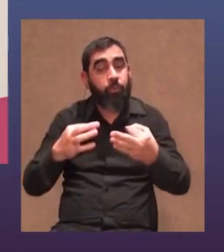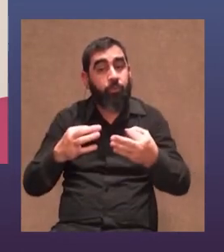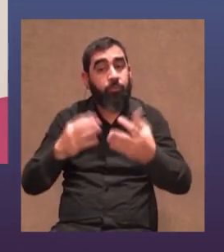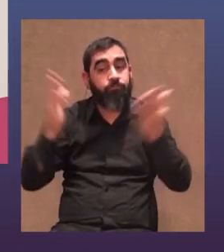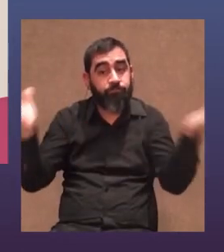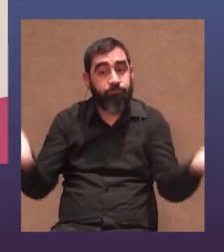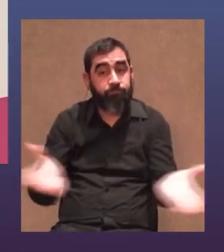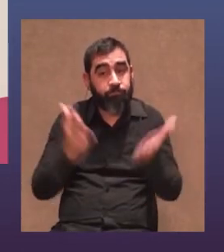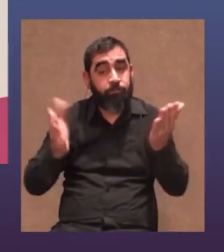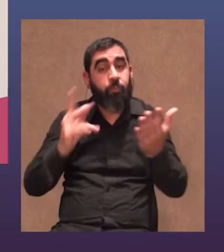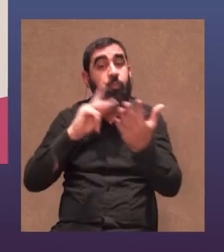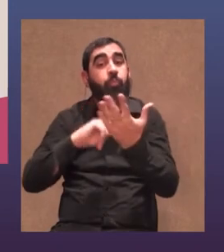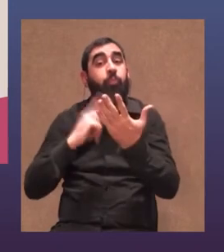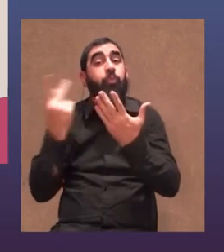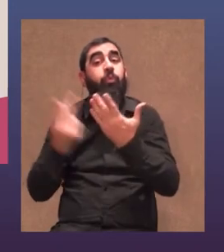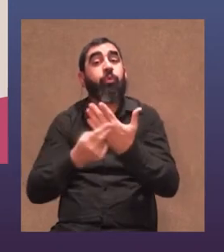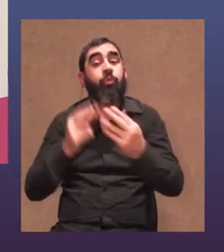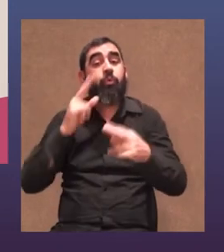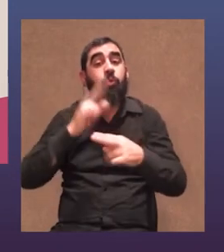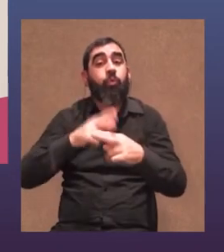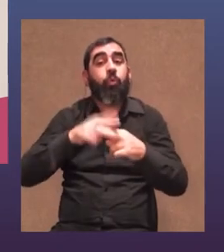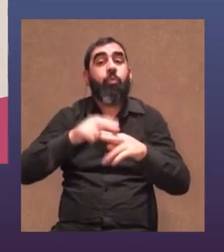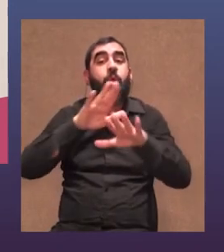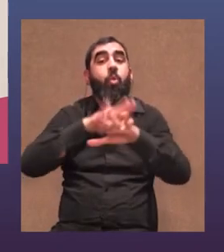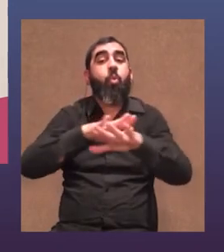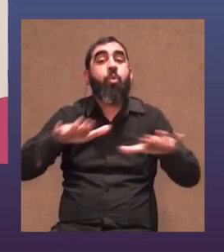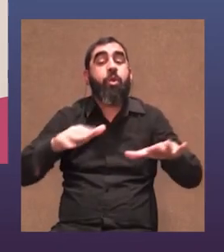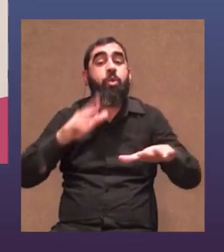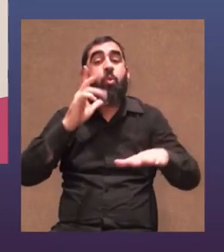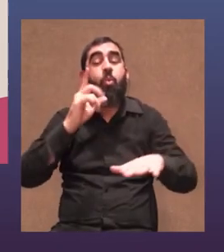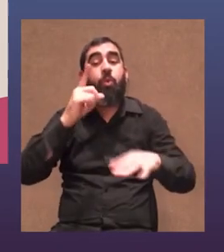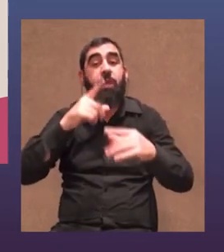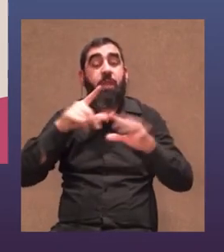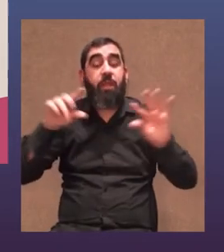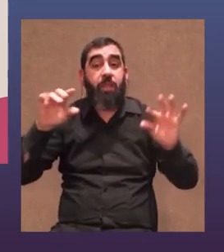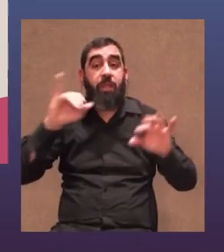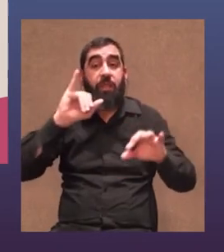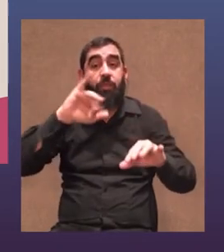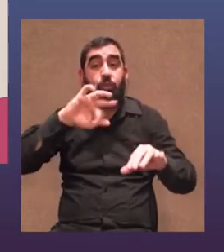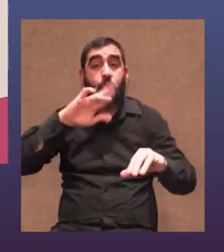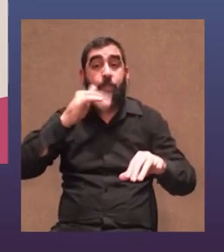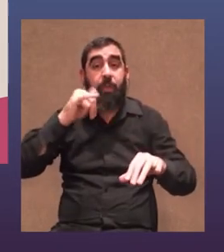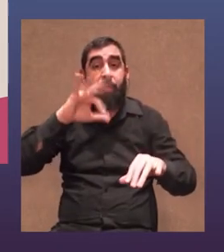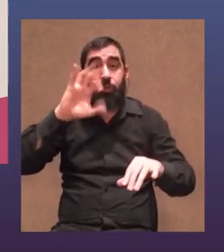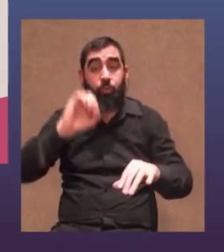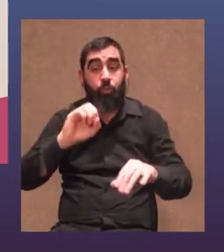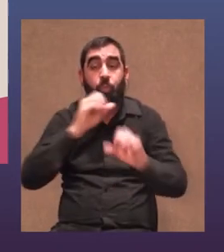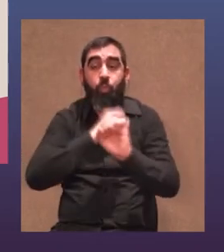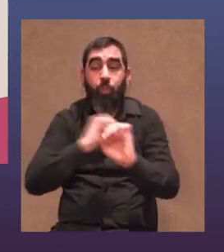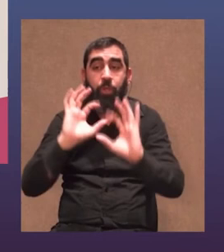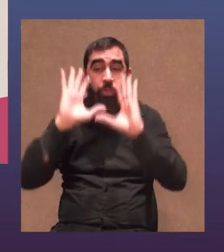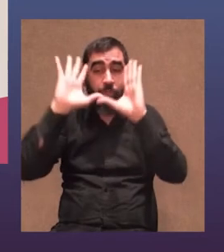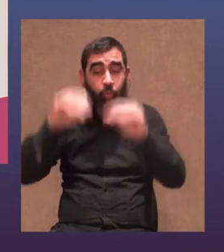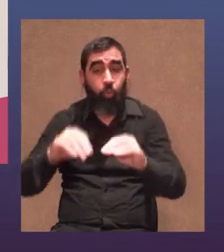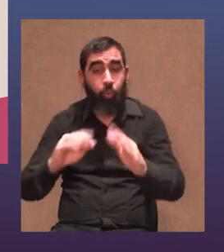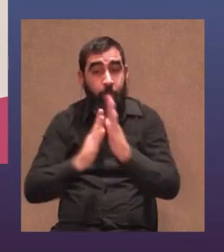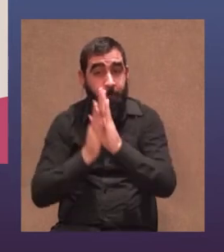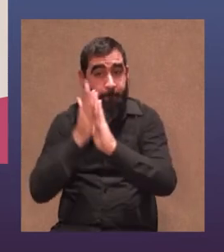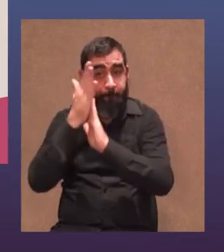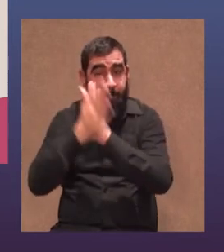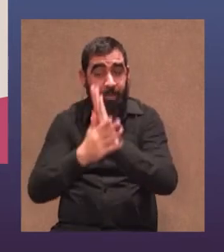un proyecto que se llama Un Niño, Un Instrumento, y poder llegar a todo el país, o sea, ser cada vez